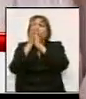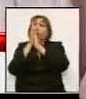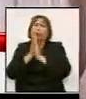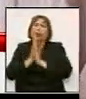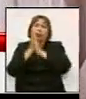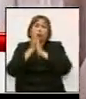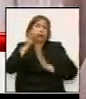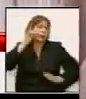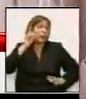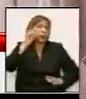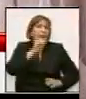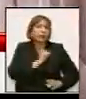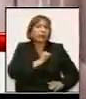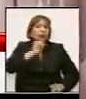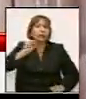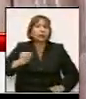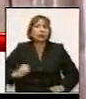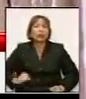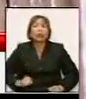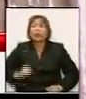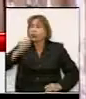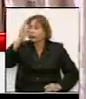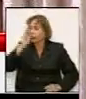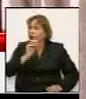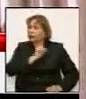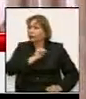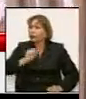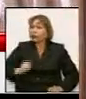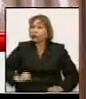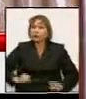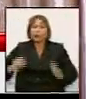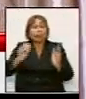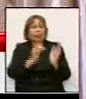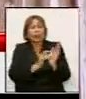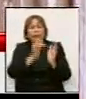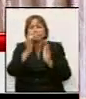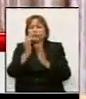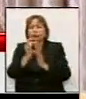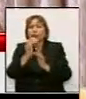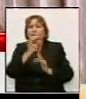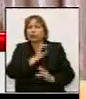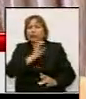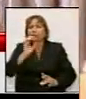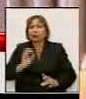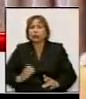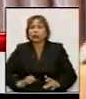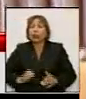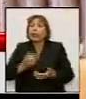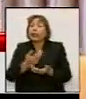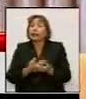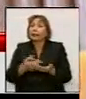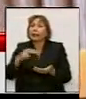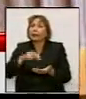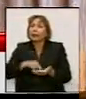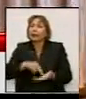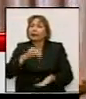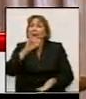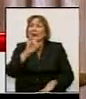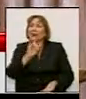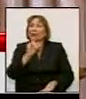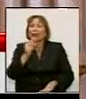rogamos, Señor, Dios y Señor nuestro Jesucristo, que redimiste a nuestro hermano Juan con